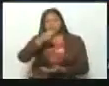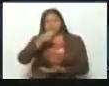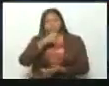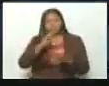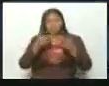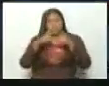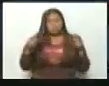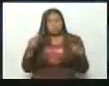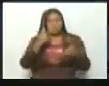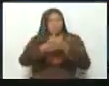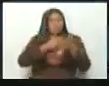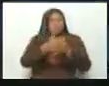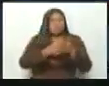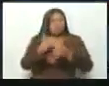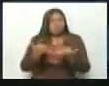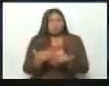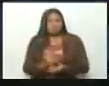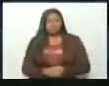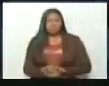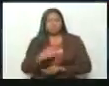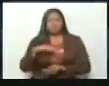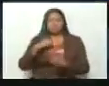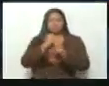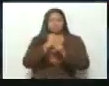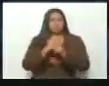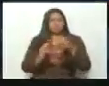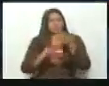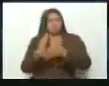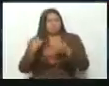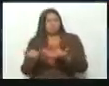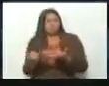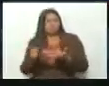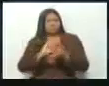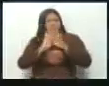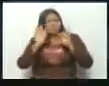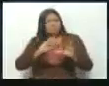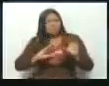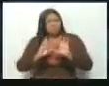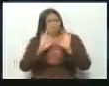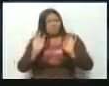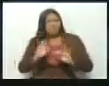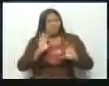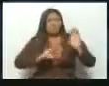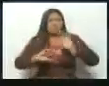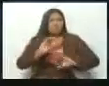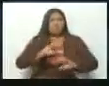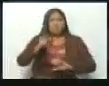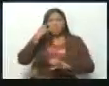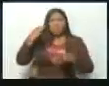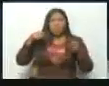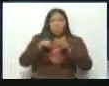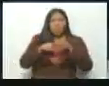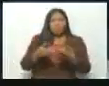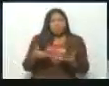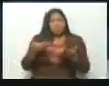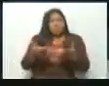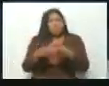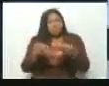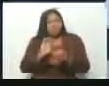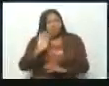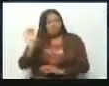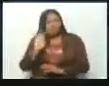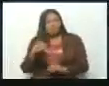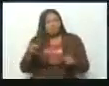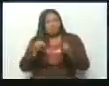amplia experiencia en la lucha gremial, pues trabajar en función de todos esos comunicadores y comunicadoras que le han dado tanto al